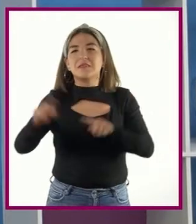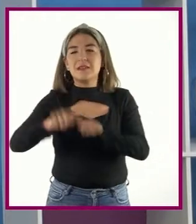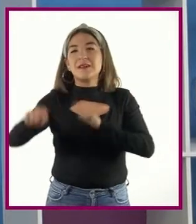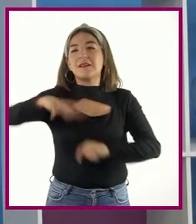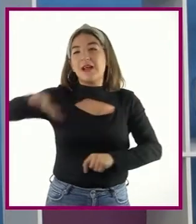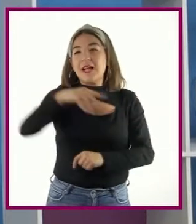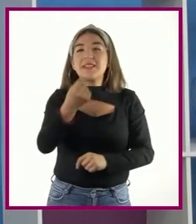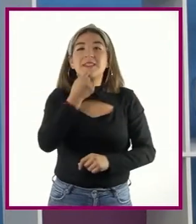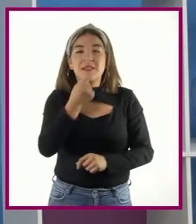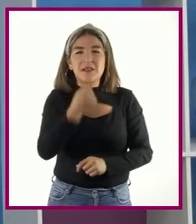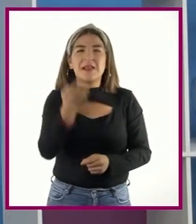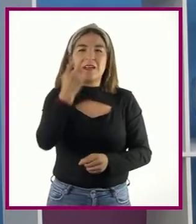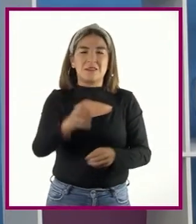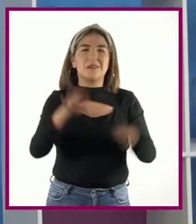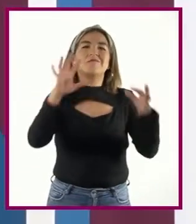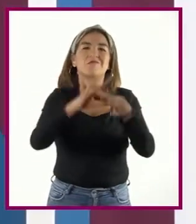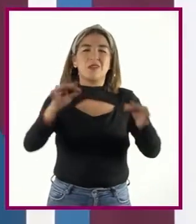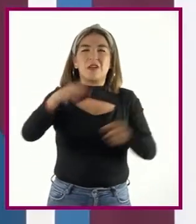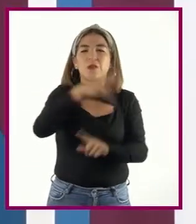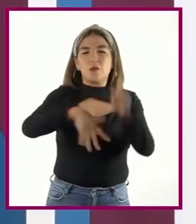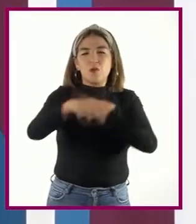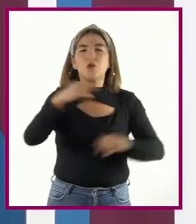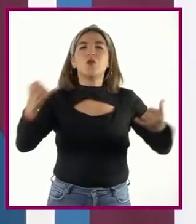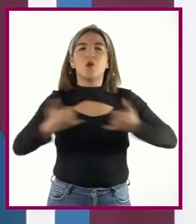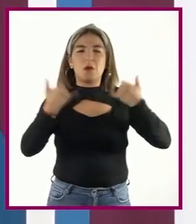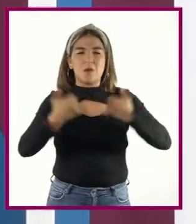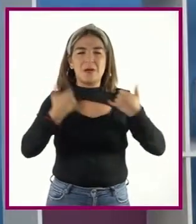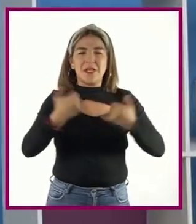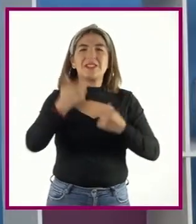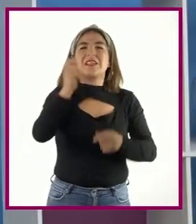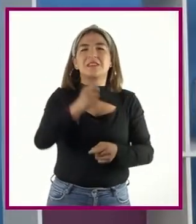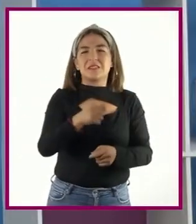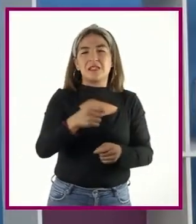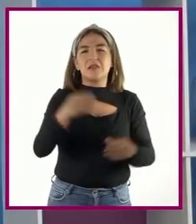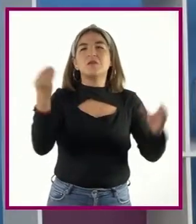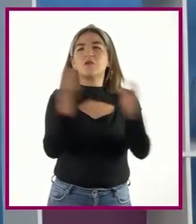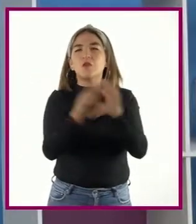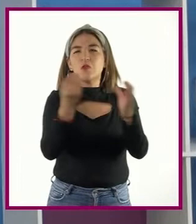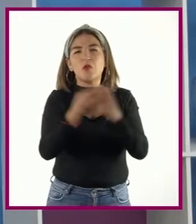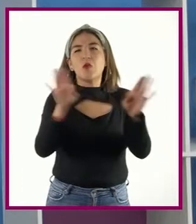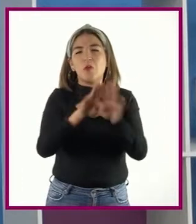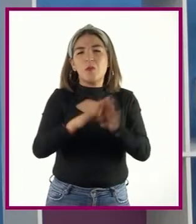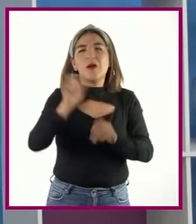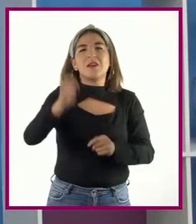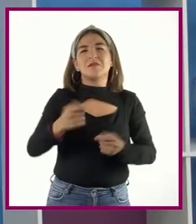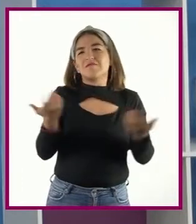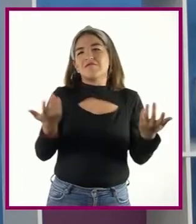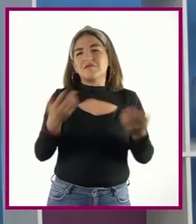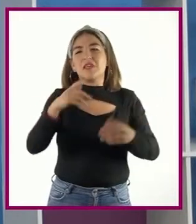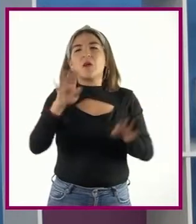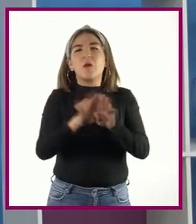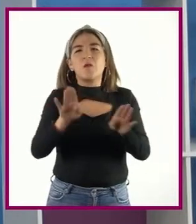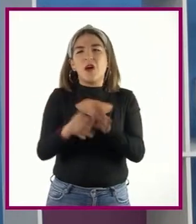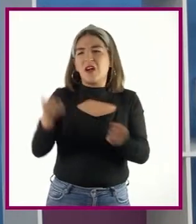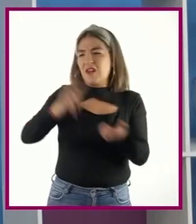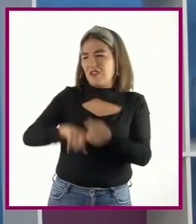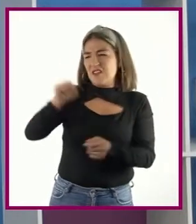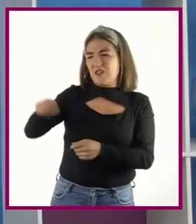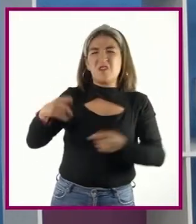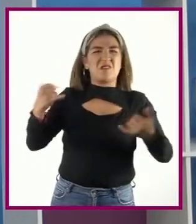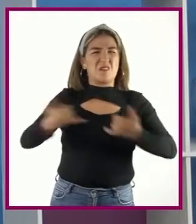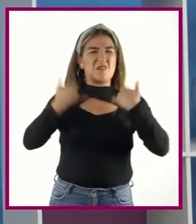las infancias de las clases populares, porque incluso se ha criminalizado y entonces desde una